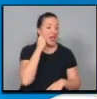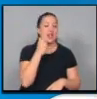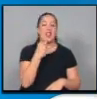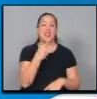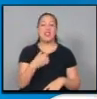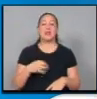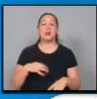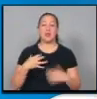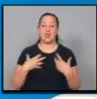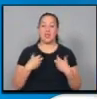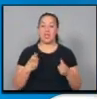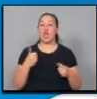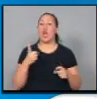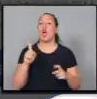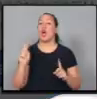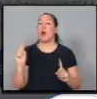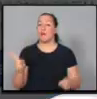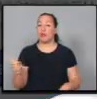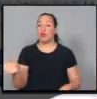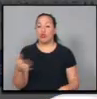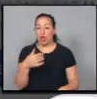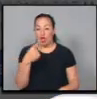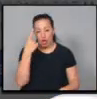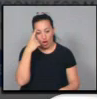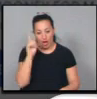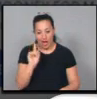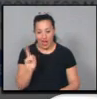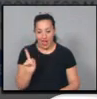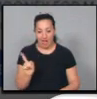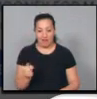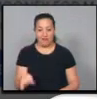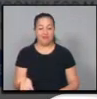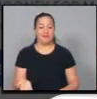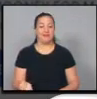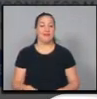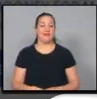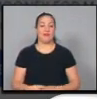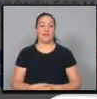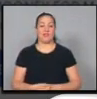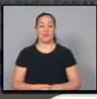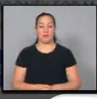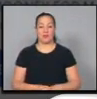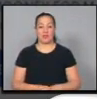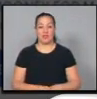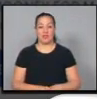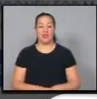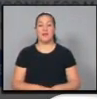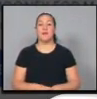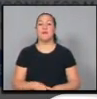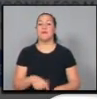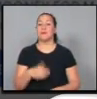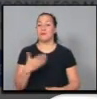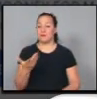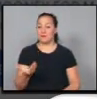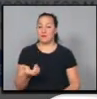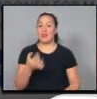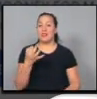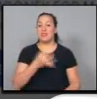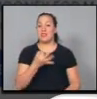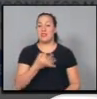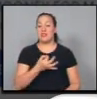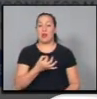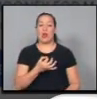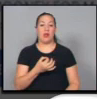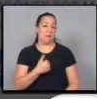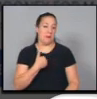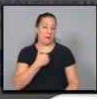vida sana y no todo el mundo le cree. Graciela Chocha, me imagino. Imagínate, ahí viene la parte en la que Graciela, feliz de la vida. Decí lo que quiera,